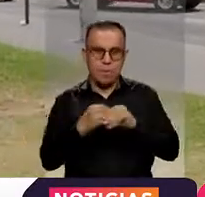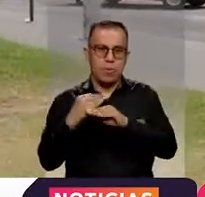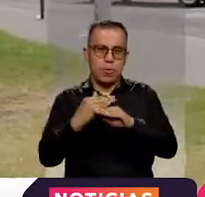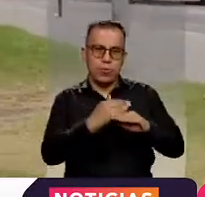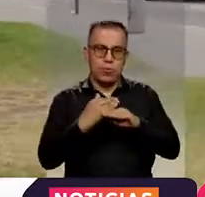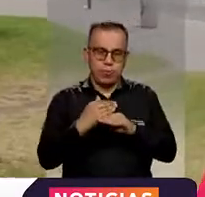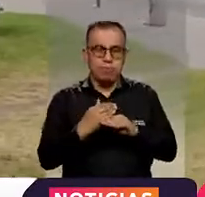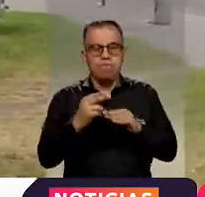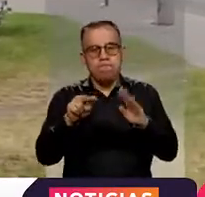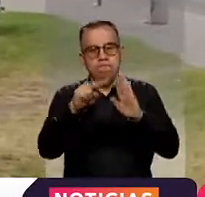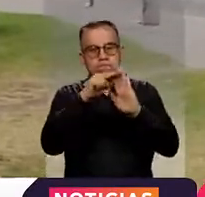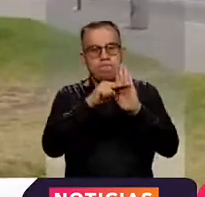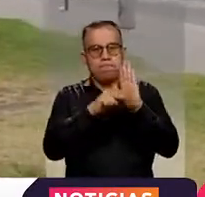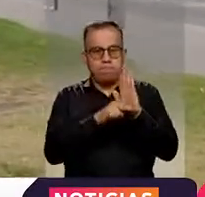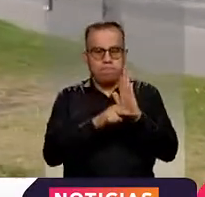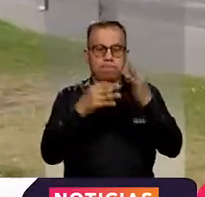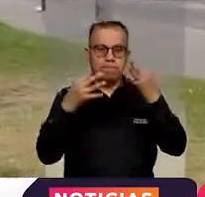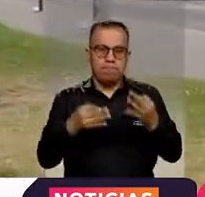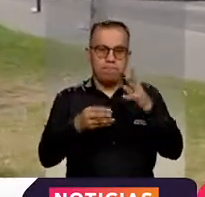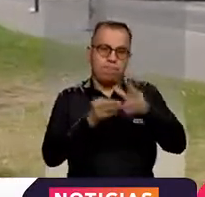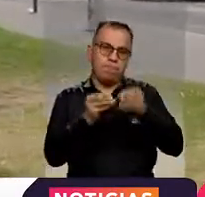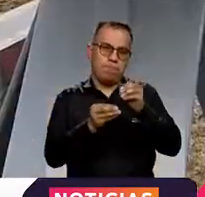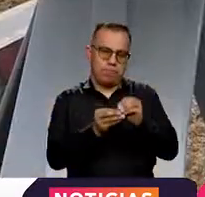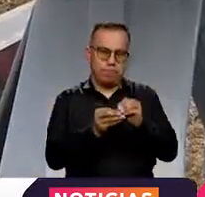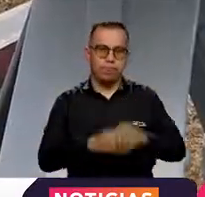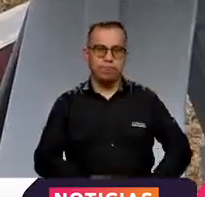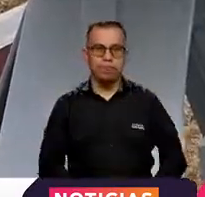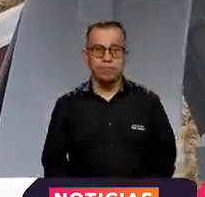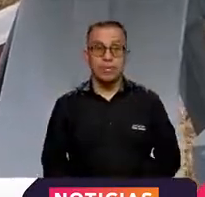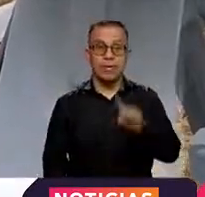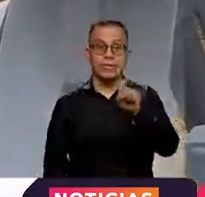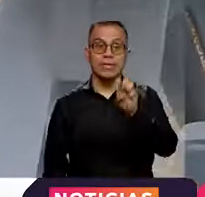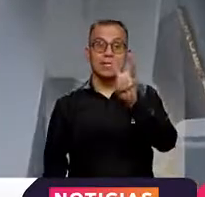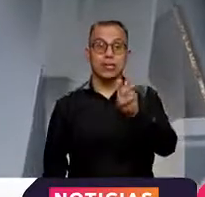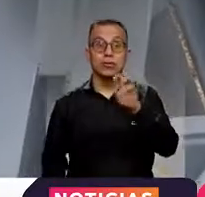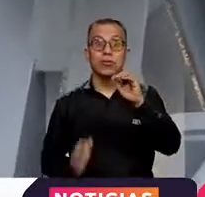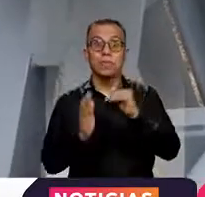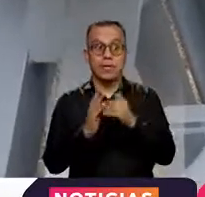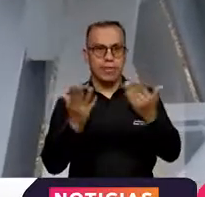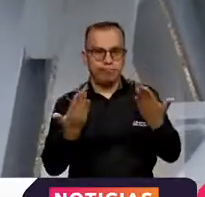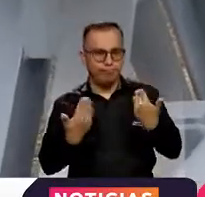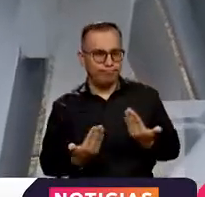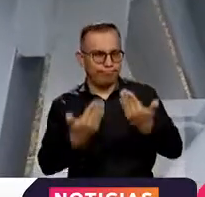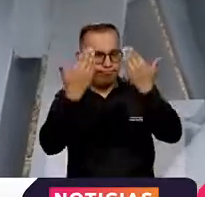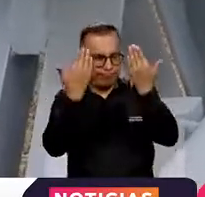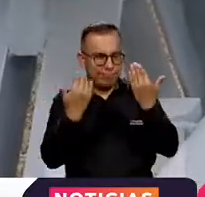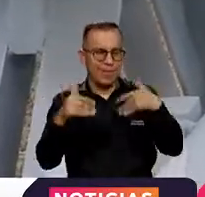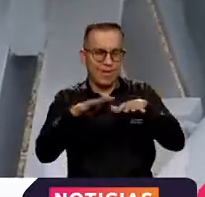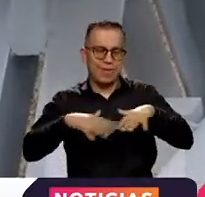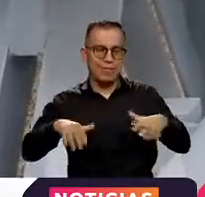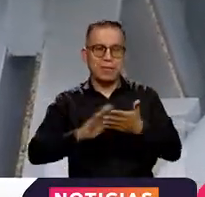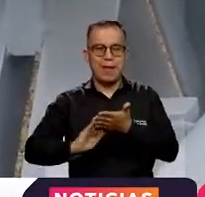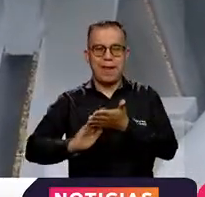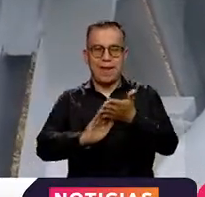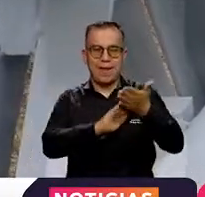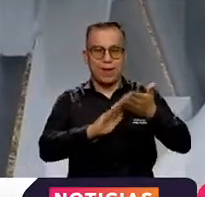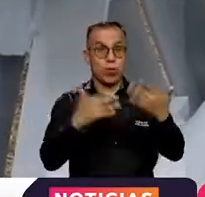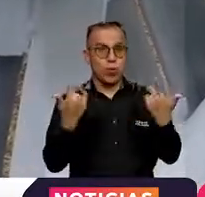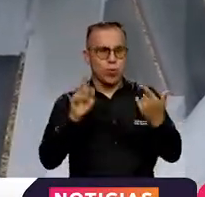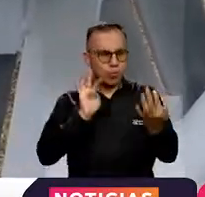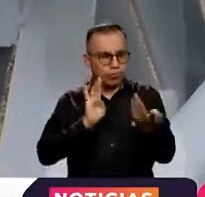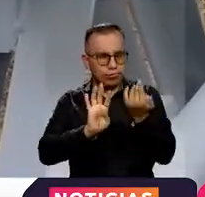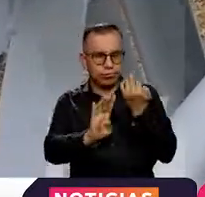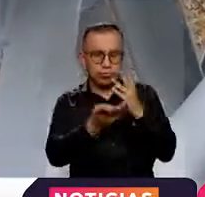que cumplen con la normatividad del Código de Puentes. 68 mil habitantes serán los beneficiados con esta obra que tiene un alto